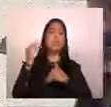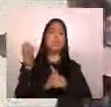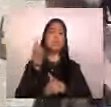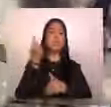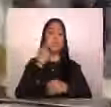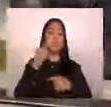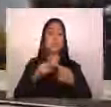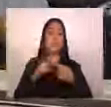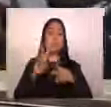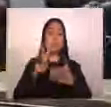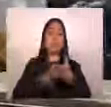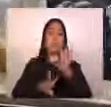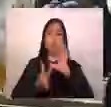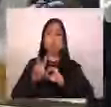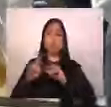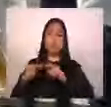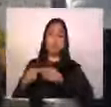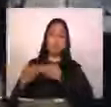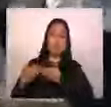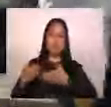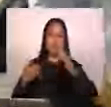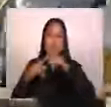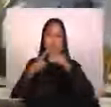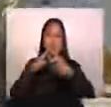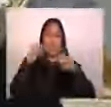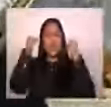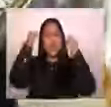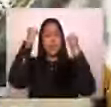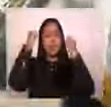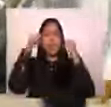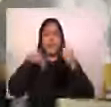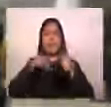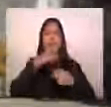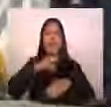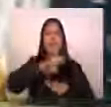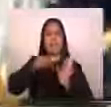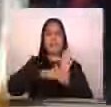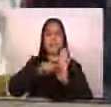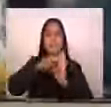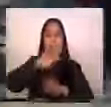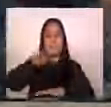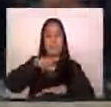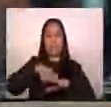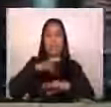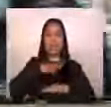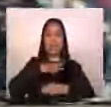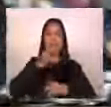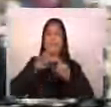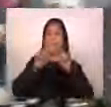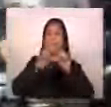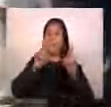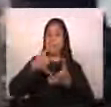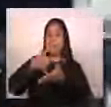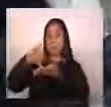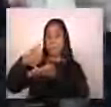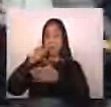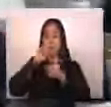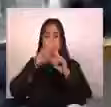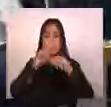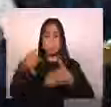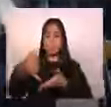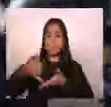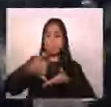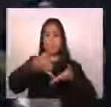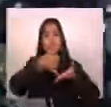reconocidos a partir de 2012, donde ha sido campeona a nivel nacional. cuenta con varios reconocimientos y